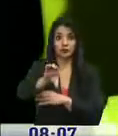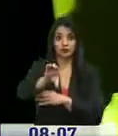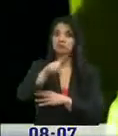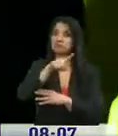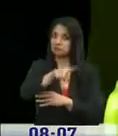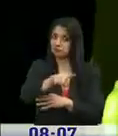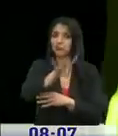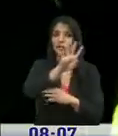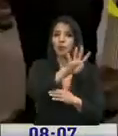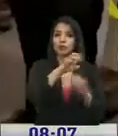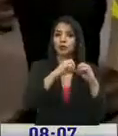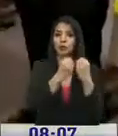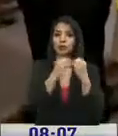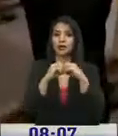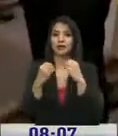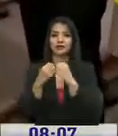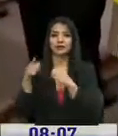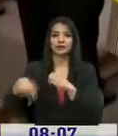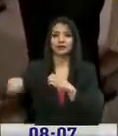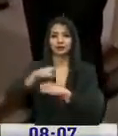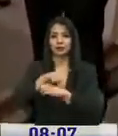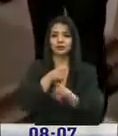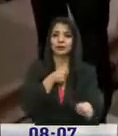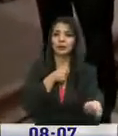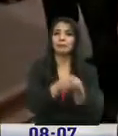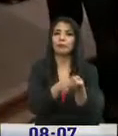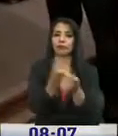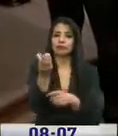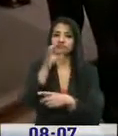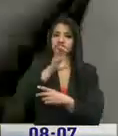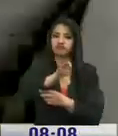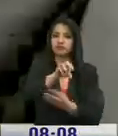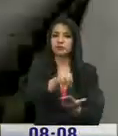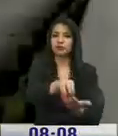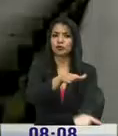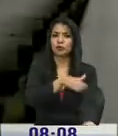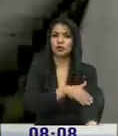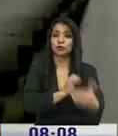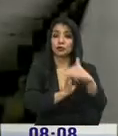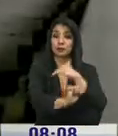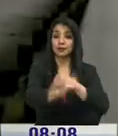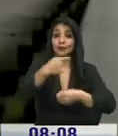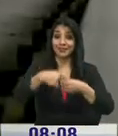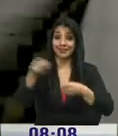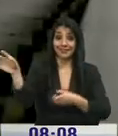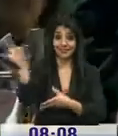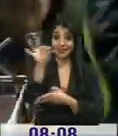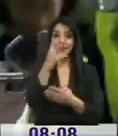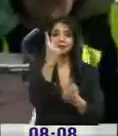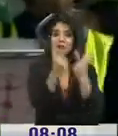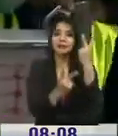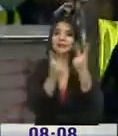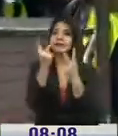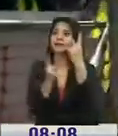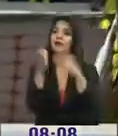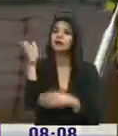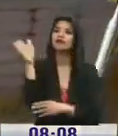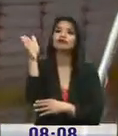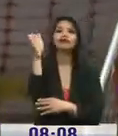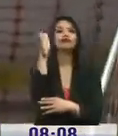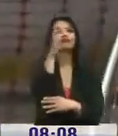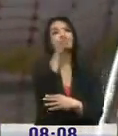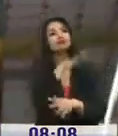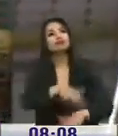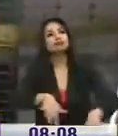los cuatro organismos multilaterales que están financiando el proyecto Metro de Quito, visitó y recorrió la estación